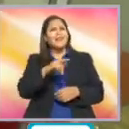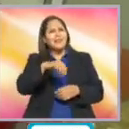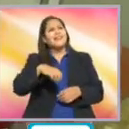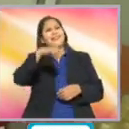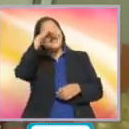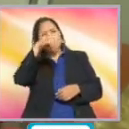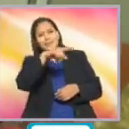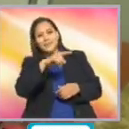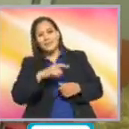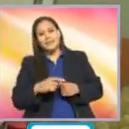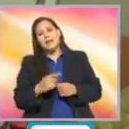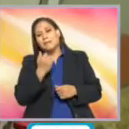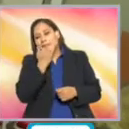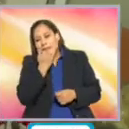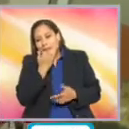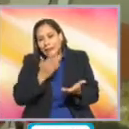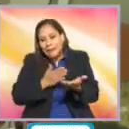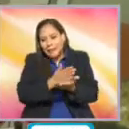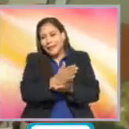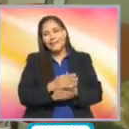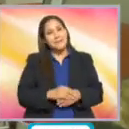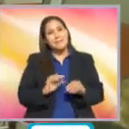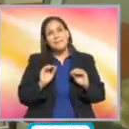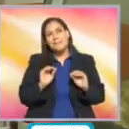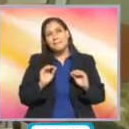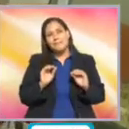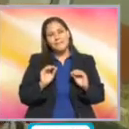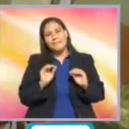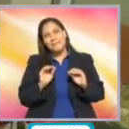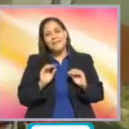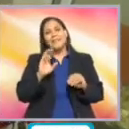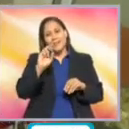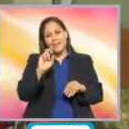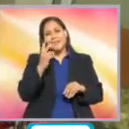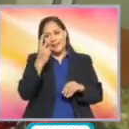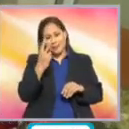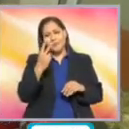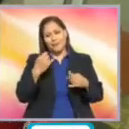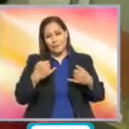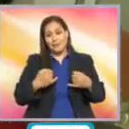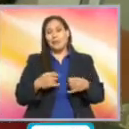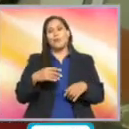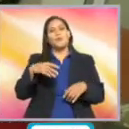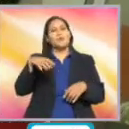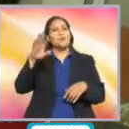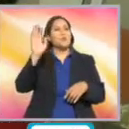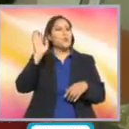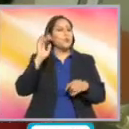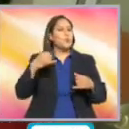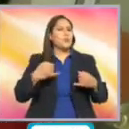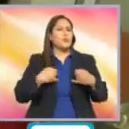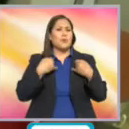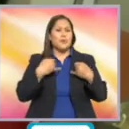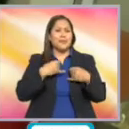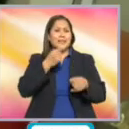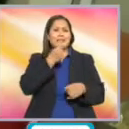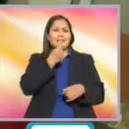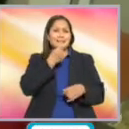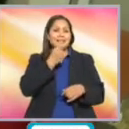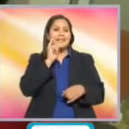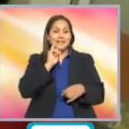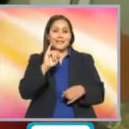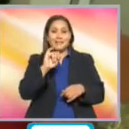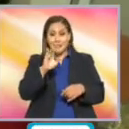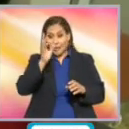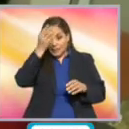tiene? Digo, si no es indiscreción. No, no, tengo como 32 años. Llegó bien pequeña. Algo así. ¿Y